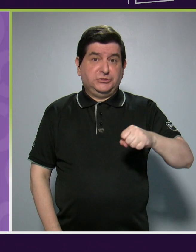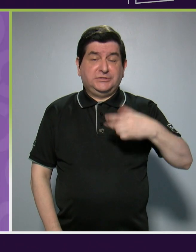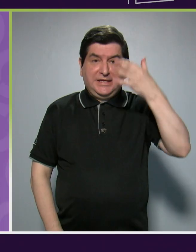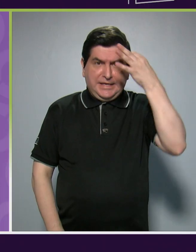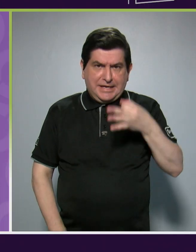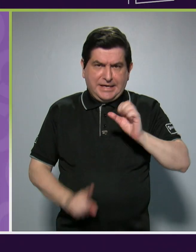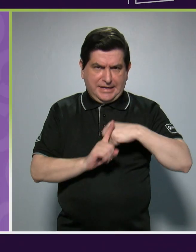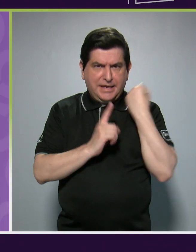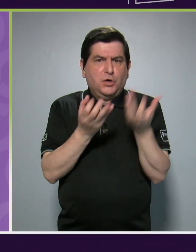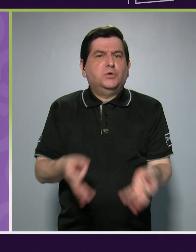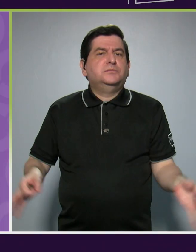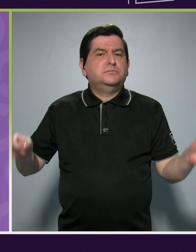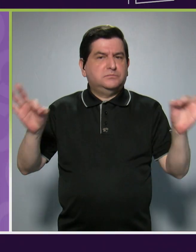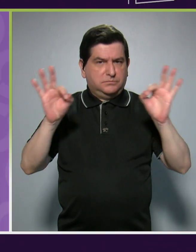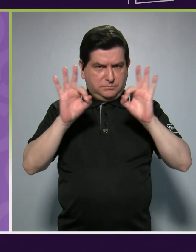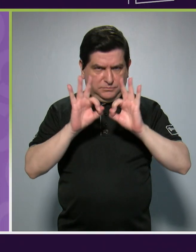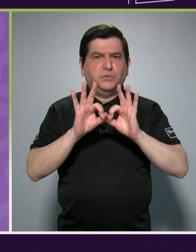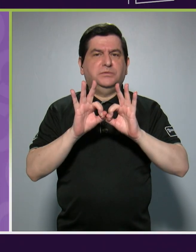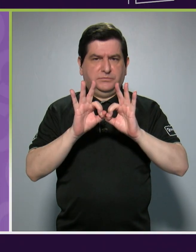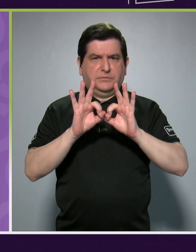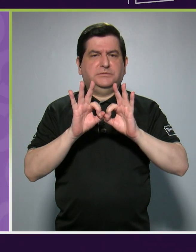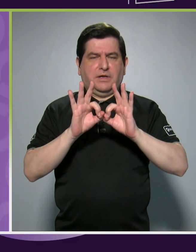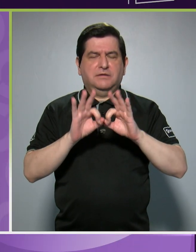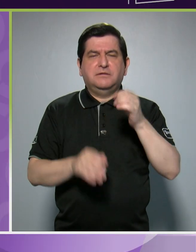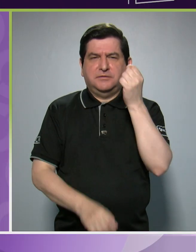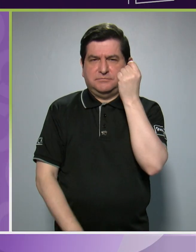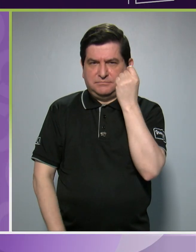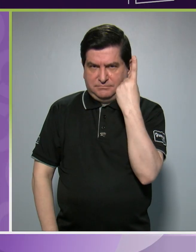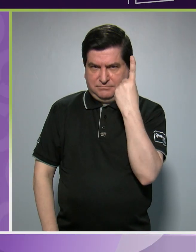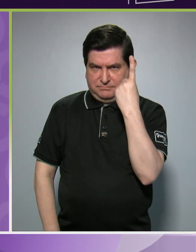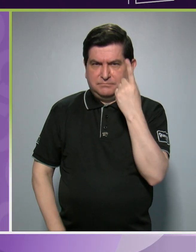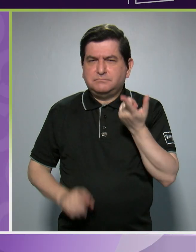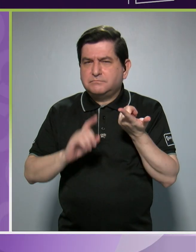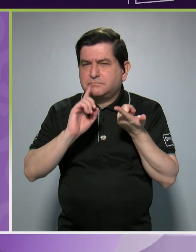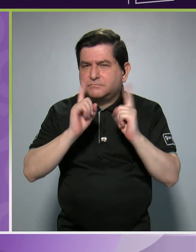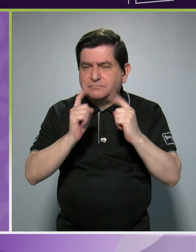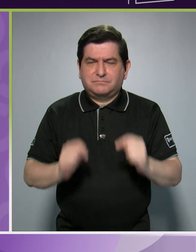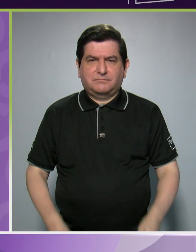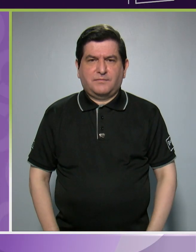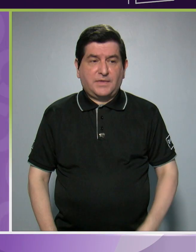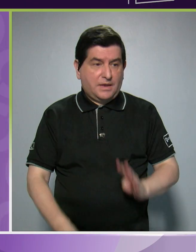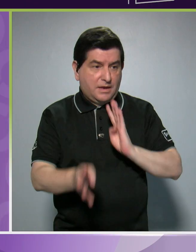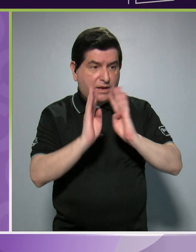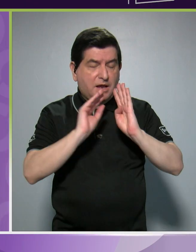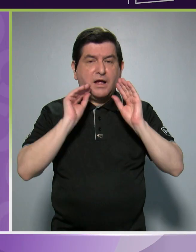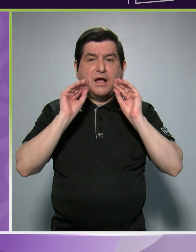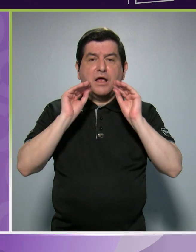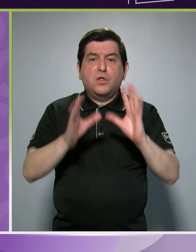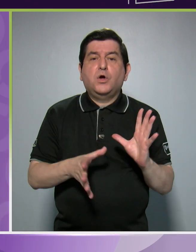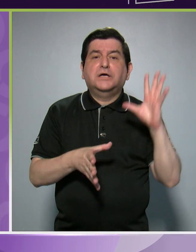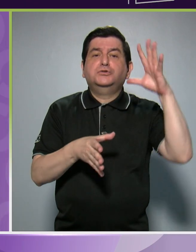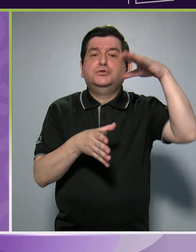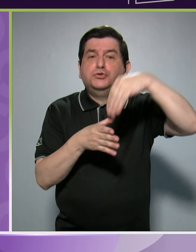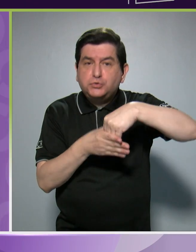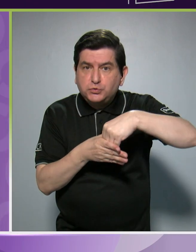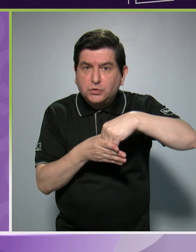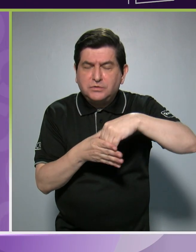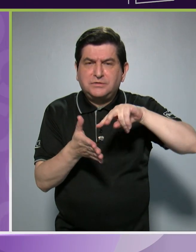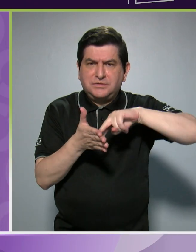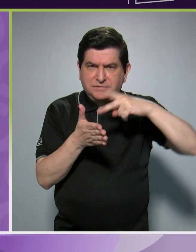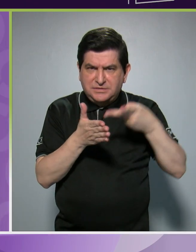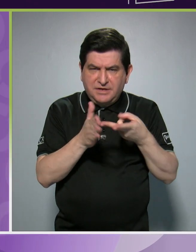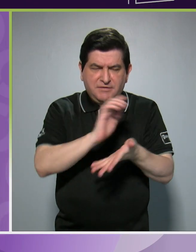una cosa importantísima de entender es que cuando hablamos de educación inclusiva, ¿verdad?, estamos hablando